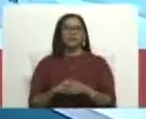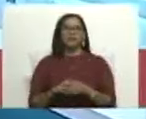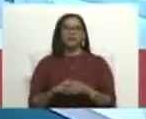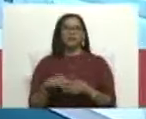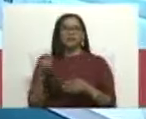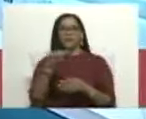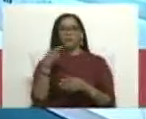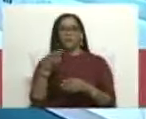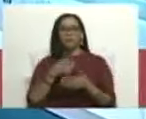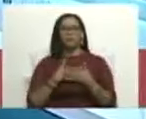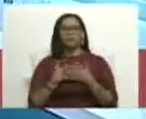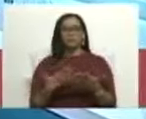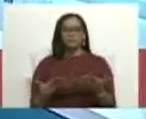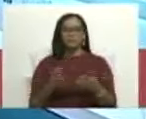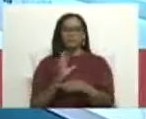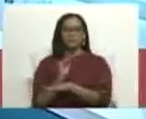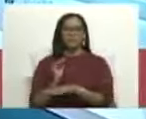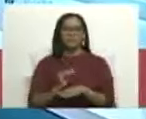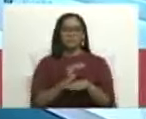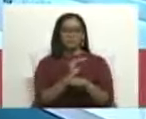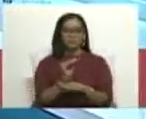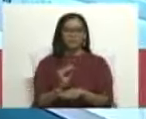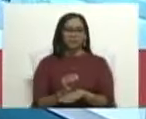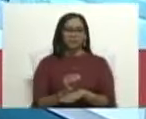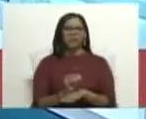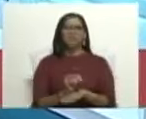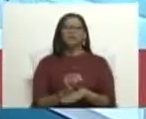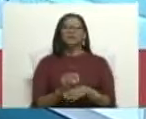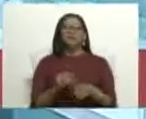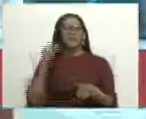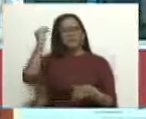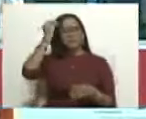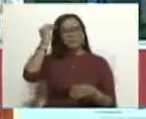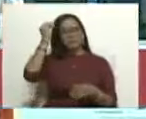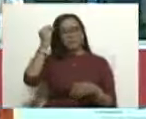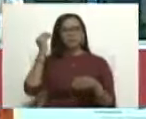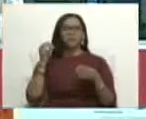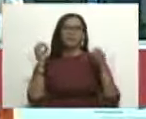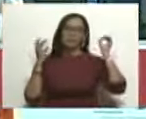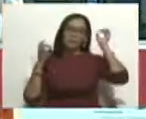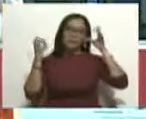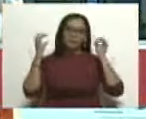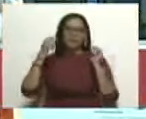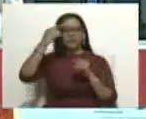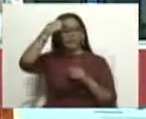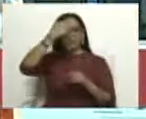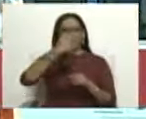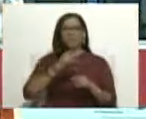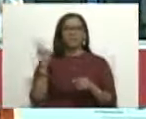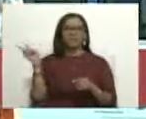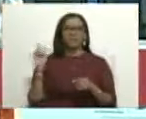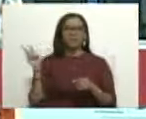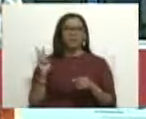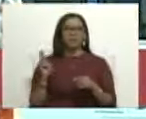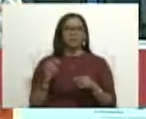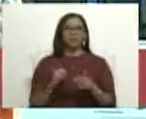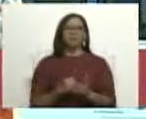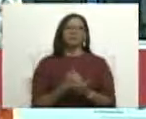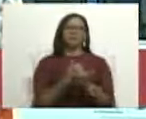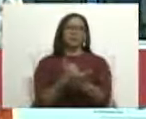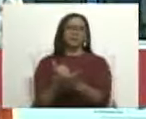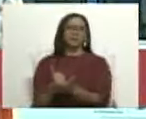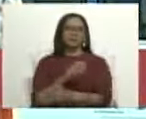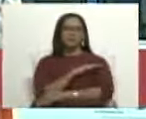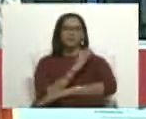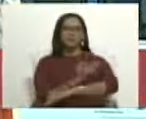además garantizar la preservación de la reserva generacional del pensamiento y la inventiva del pueblo venezolano. Contribuye además a fortalecer